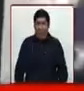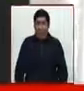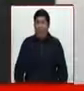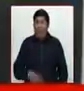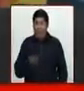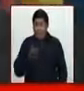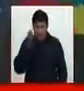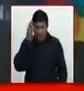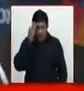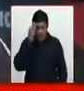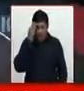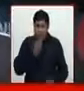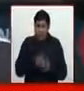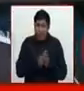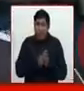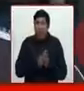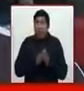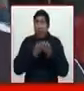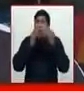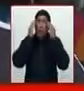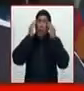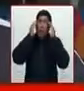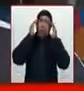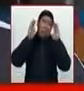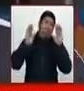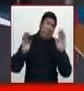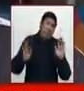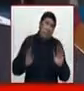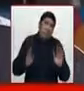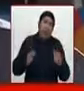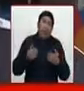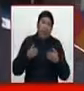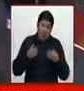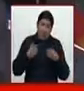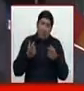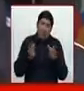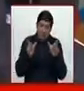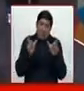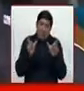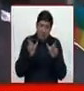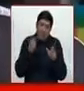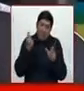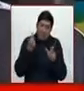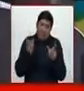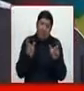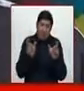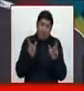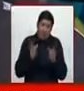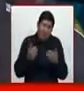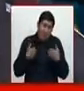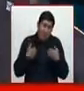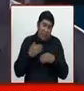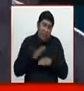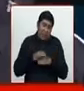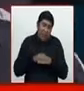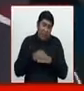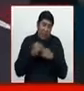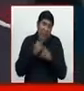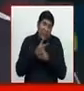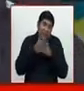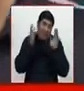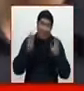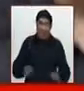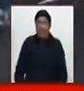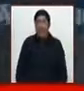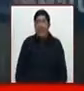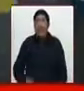¿tú sabes también si te van a pedir o no? Tampoco, cero. ¿Tiene las dos papeletas? Las dos en la mano, siempre. Hay que prever. Sí, prever antes que lamentar. Sí,